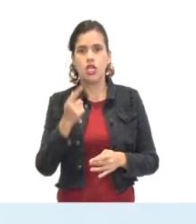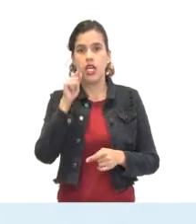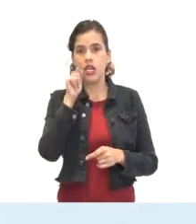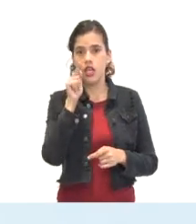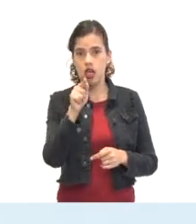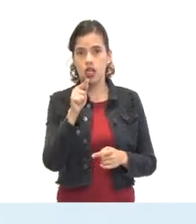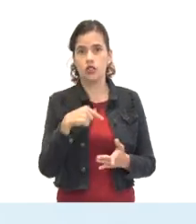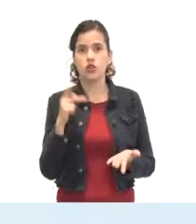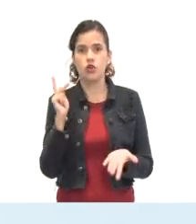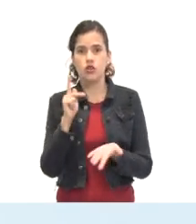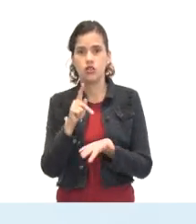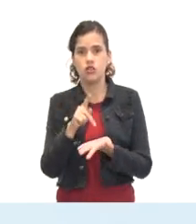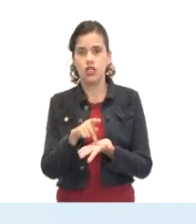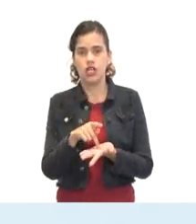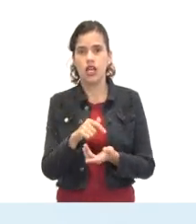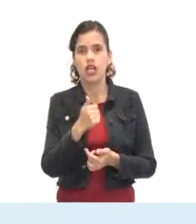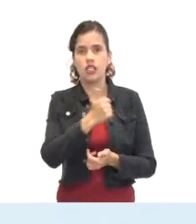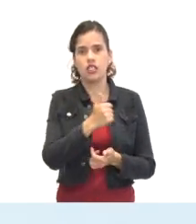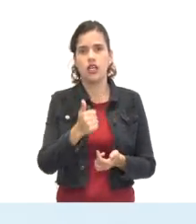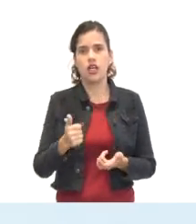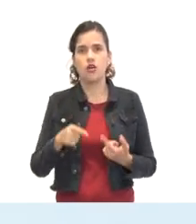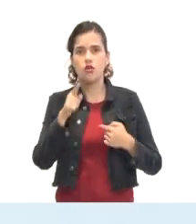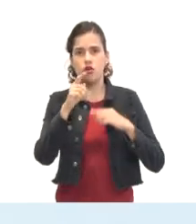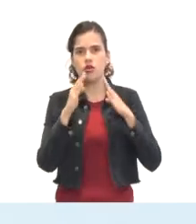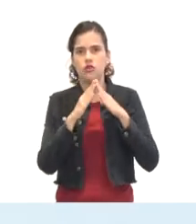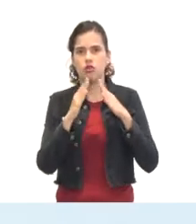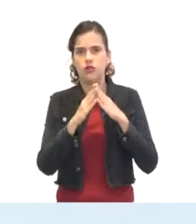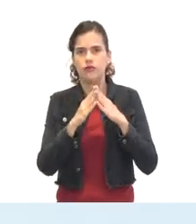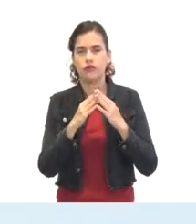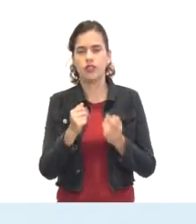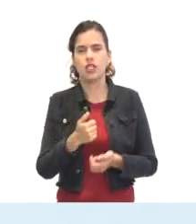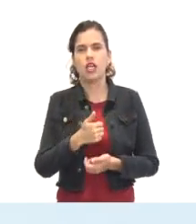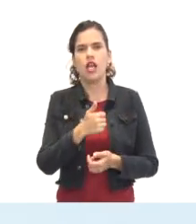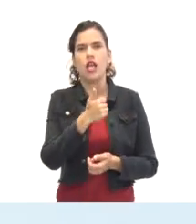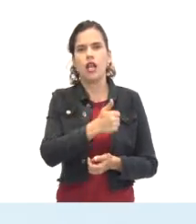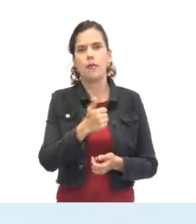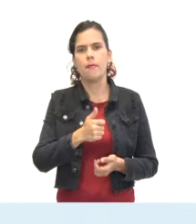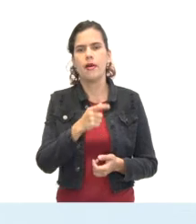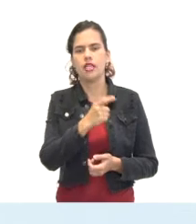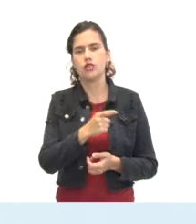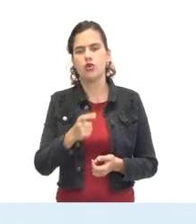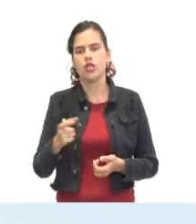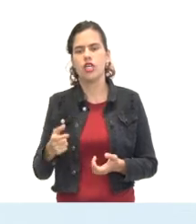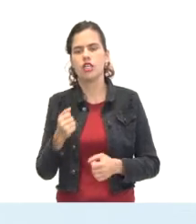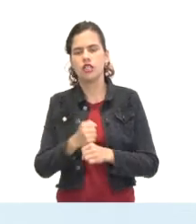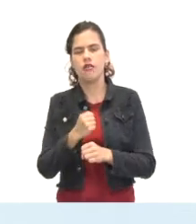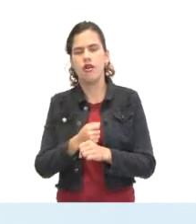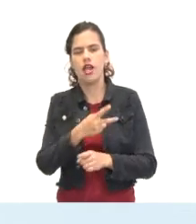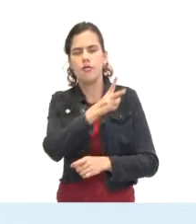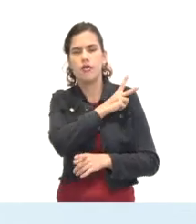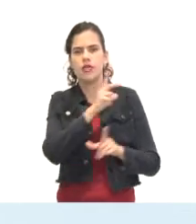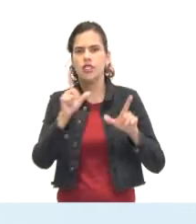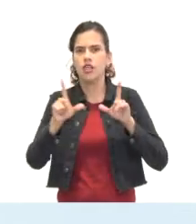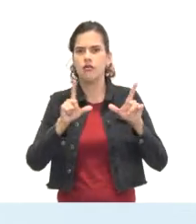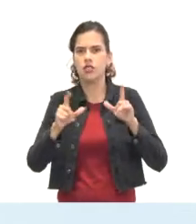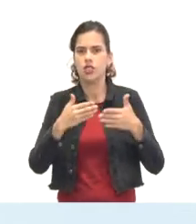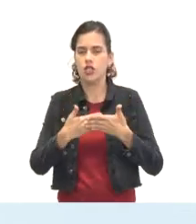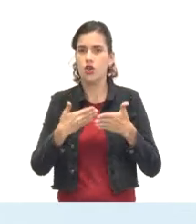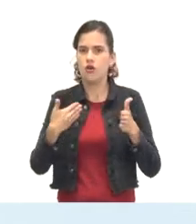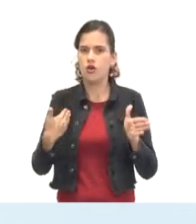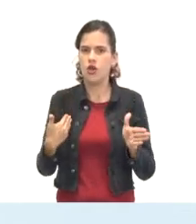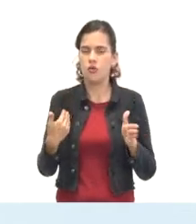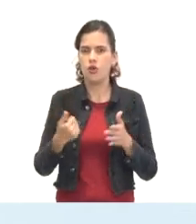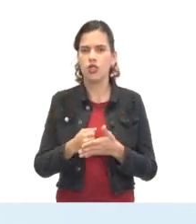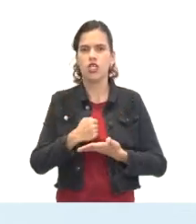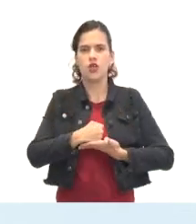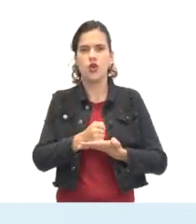esto llegara hasta cada uno de sus hogares. Al personal de Vive TV, quienes nos abrieron las puertas de su canal y